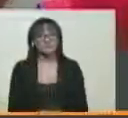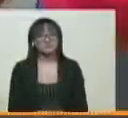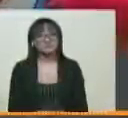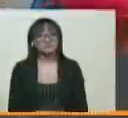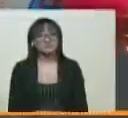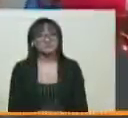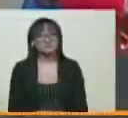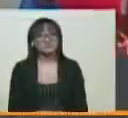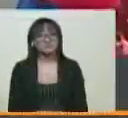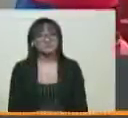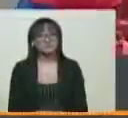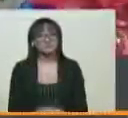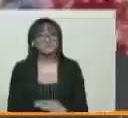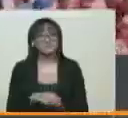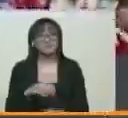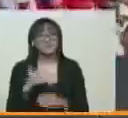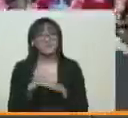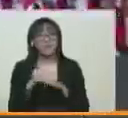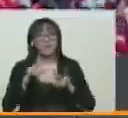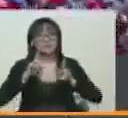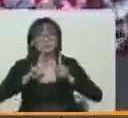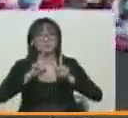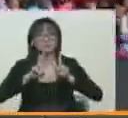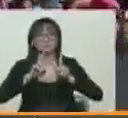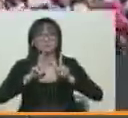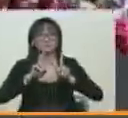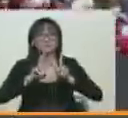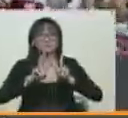Igualmente en la gran misión Vivienda Venezuela.